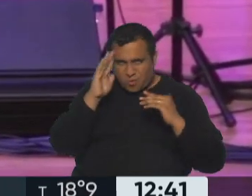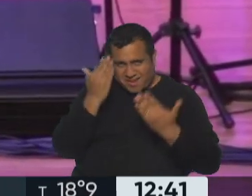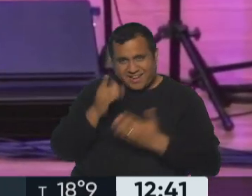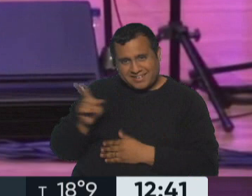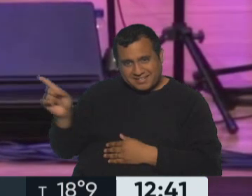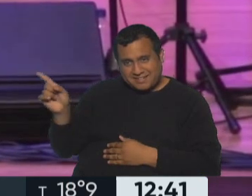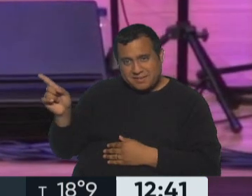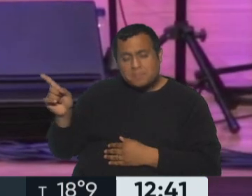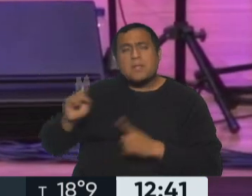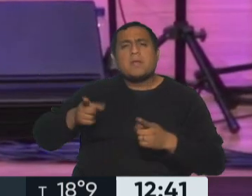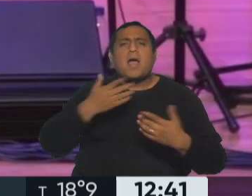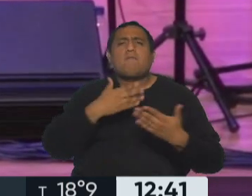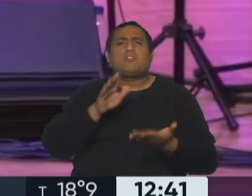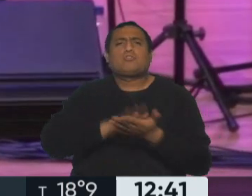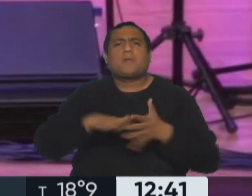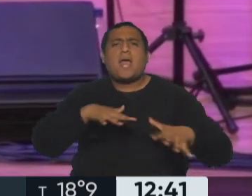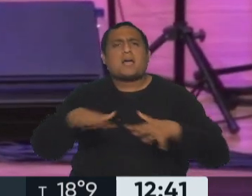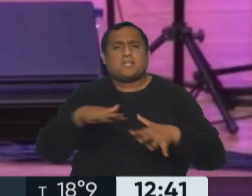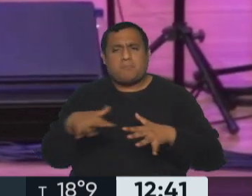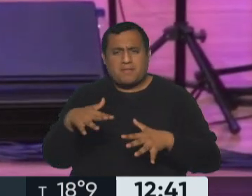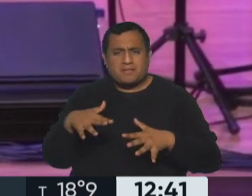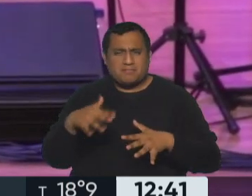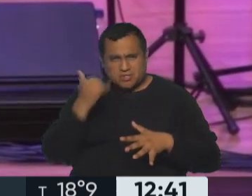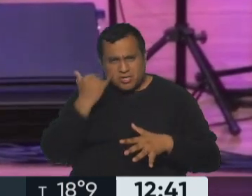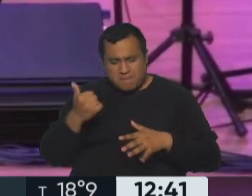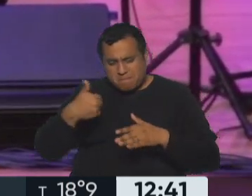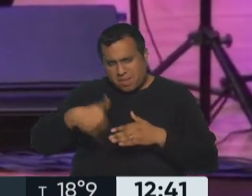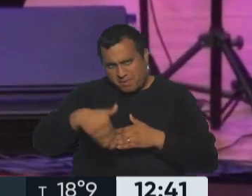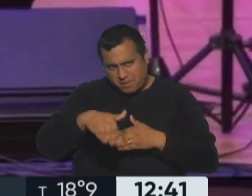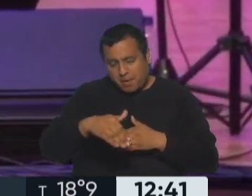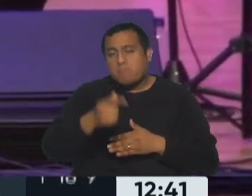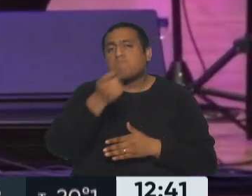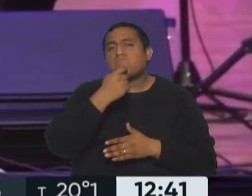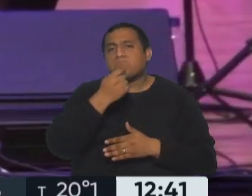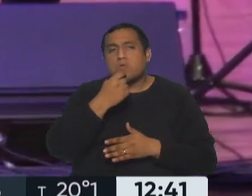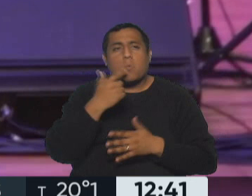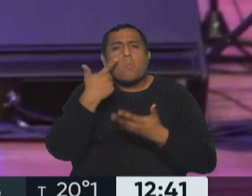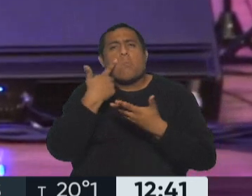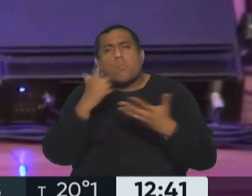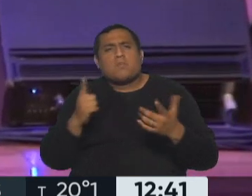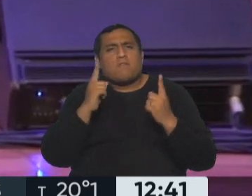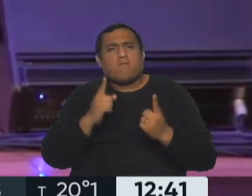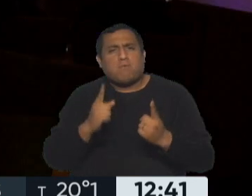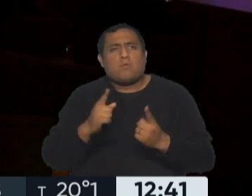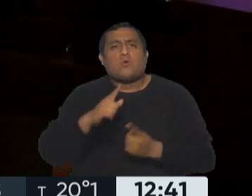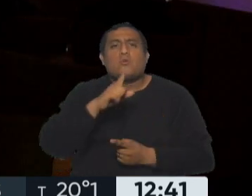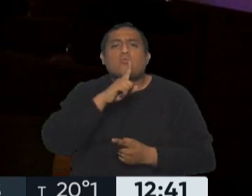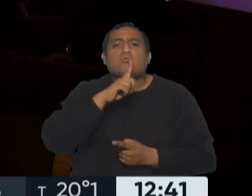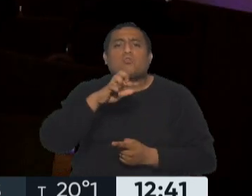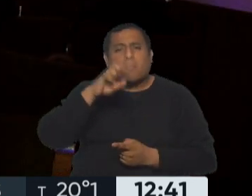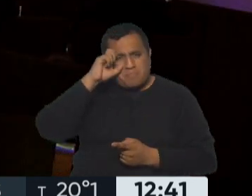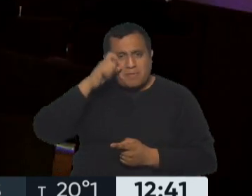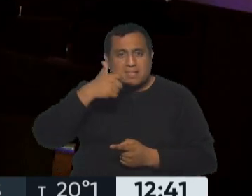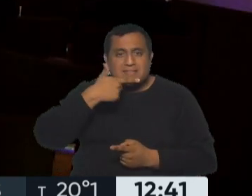podemos ir hablando de algunas de las actividades que están previstas para estos días por ejemplo la muestra permanente juan carlos copes el